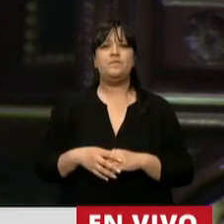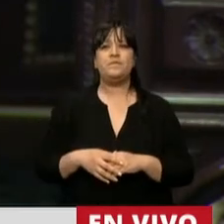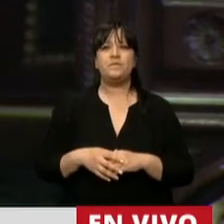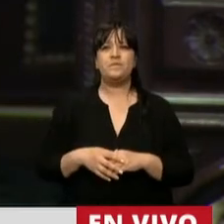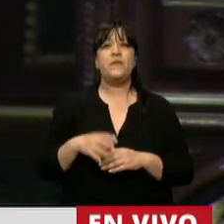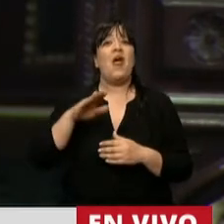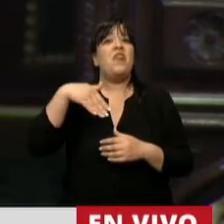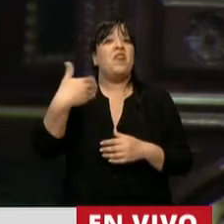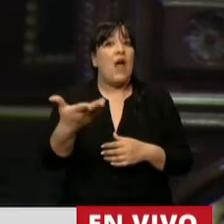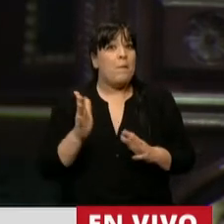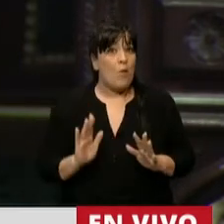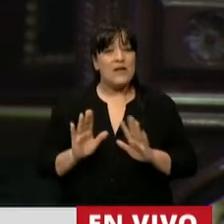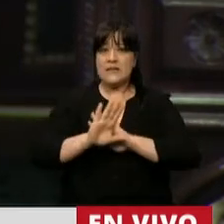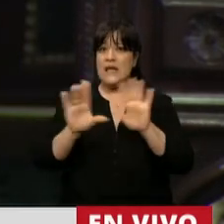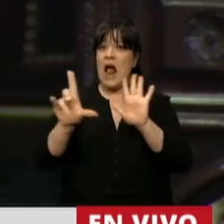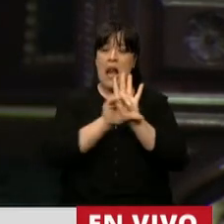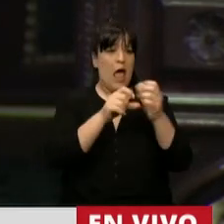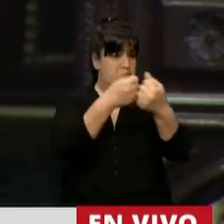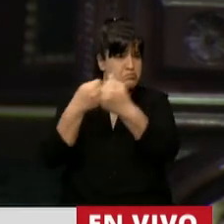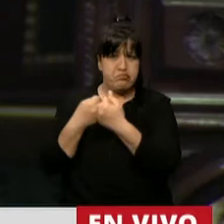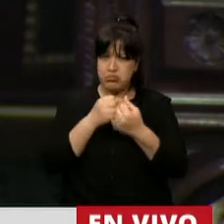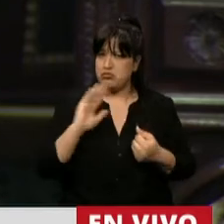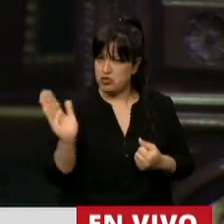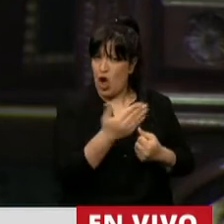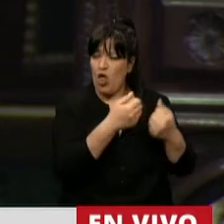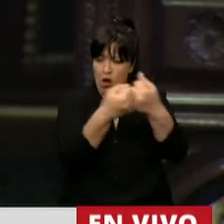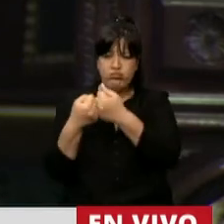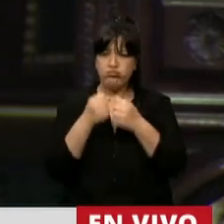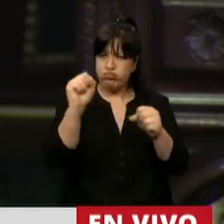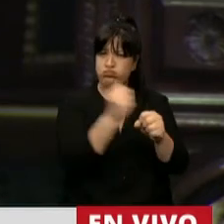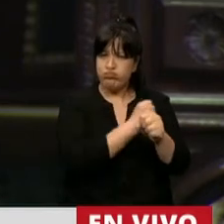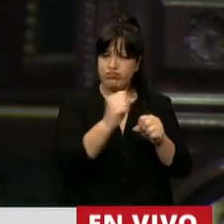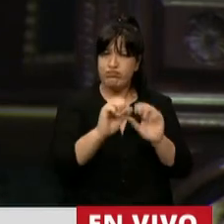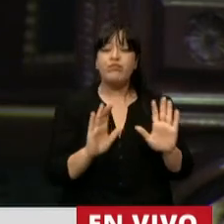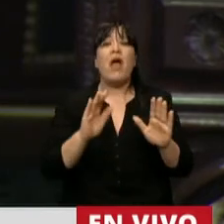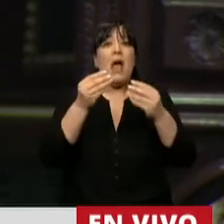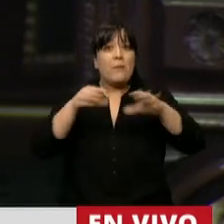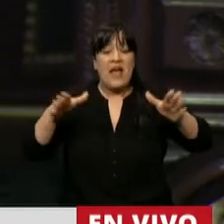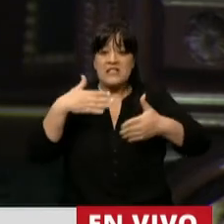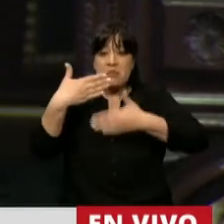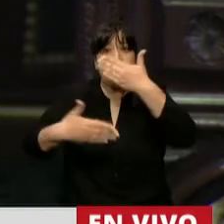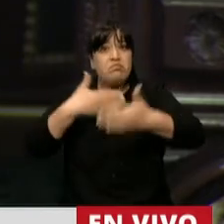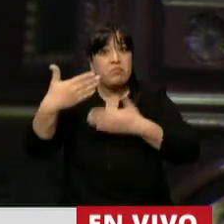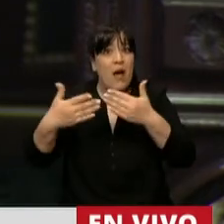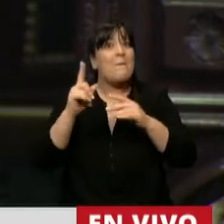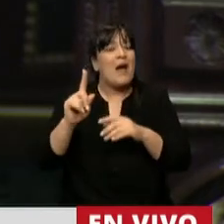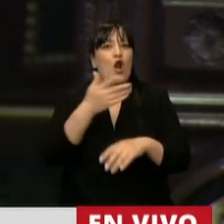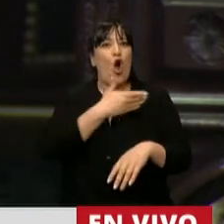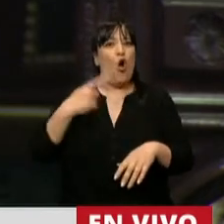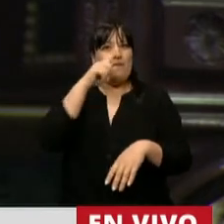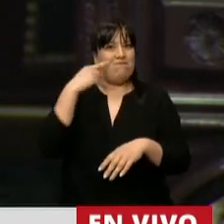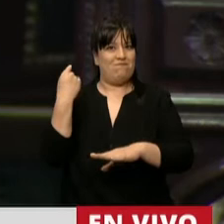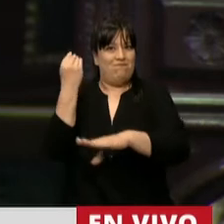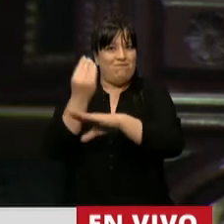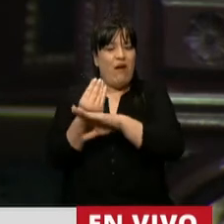Y luego de haber sacado una ley por unanimidad y haber arrancado en su implementación ya en el gobierno de ustedes con una